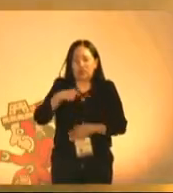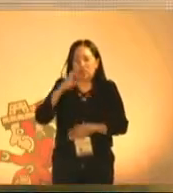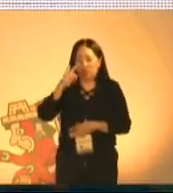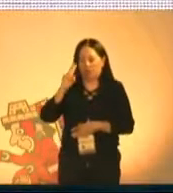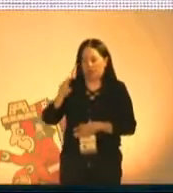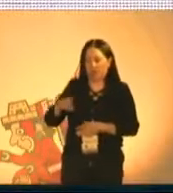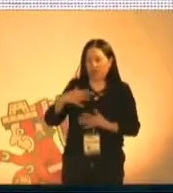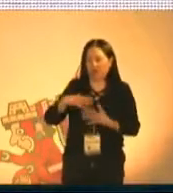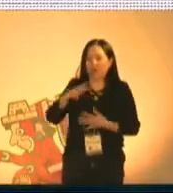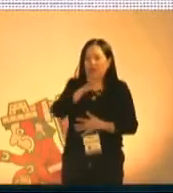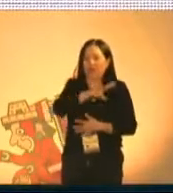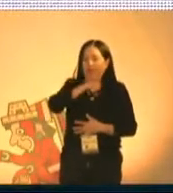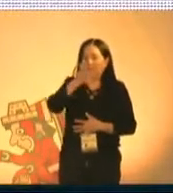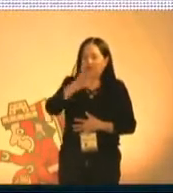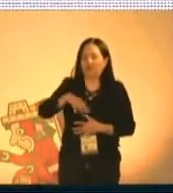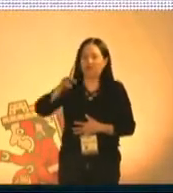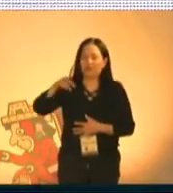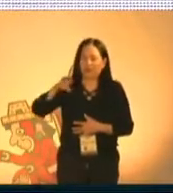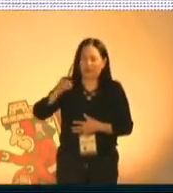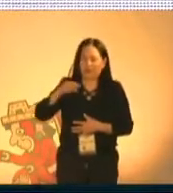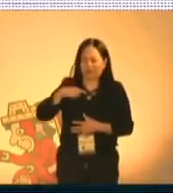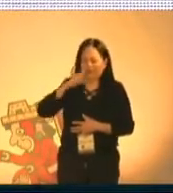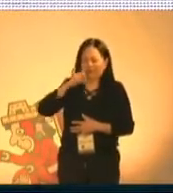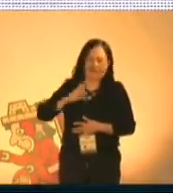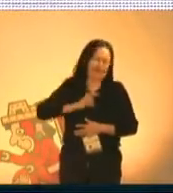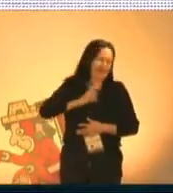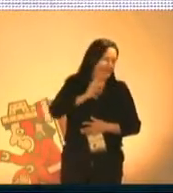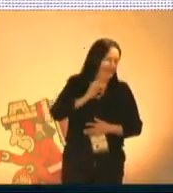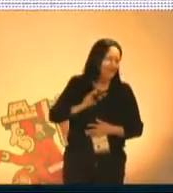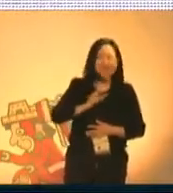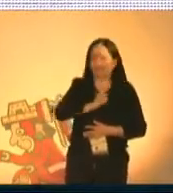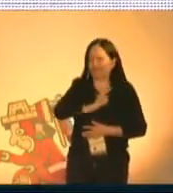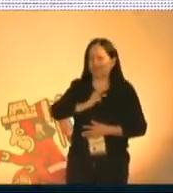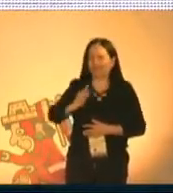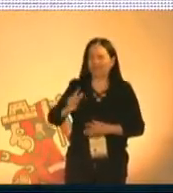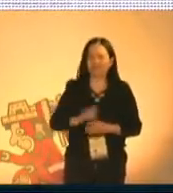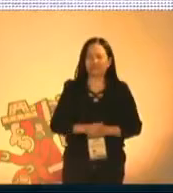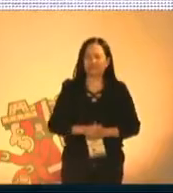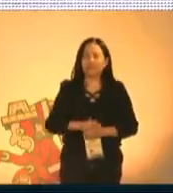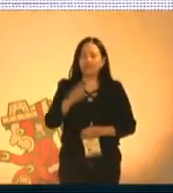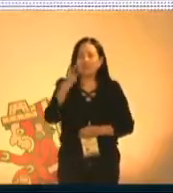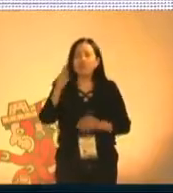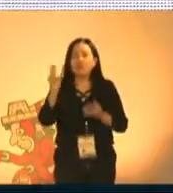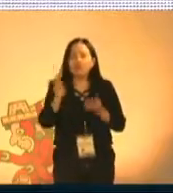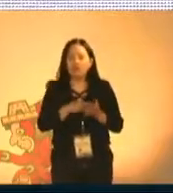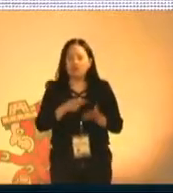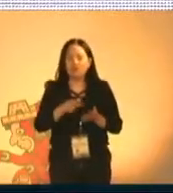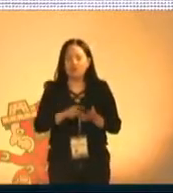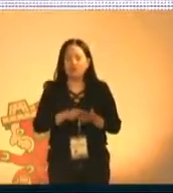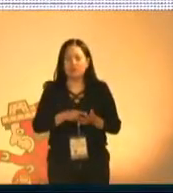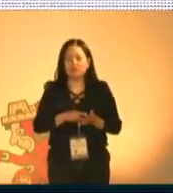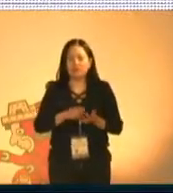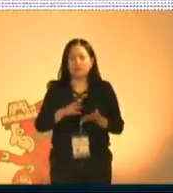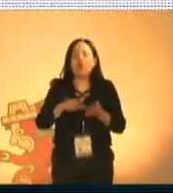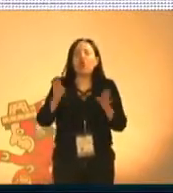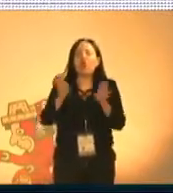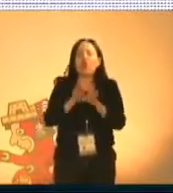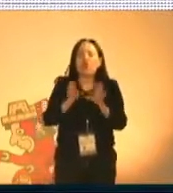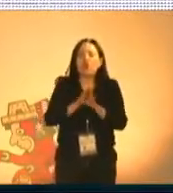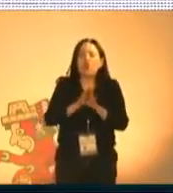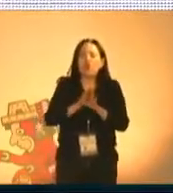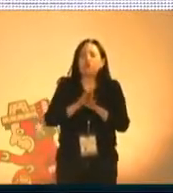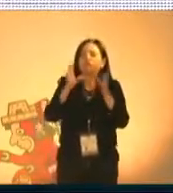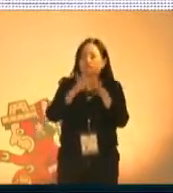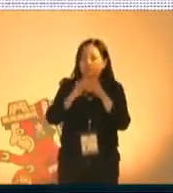mola imagina que me daba bastante asco y tres veces sus obras completas para saber cómo hablaba el personaje